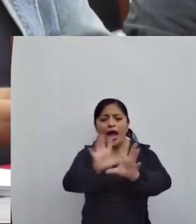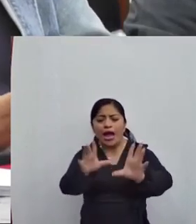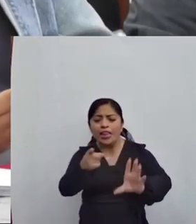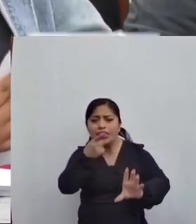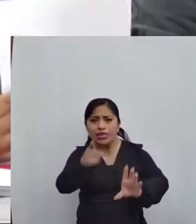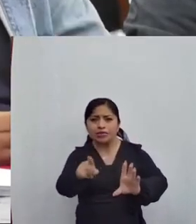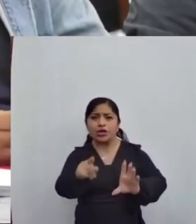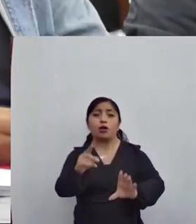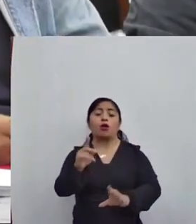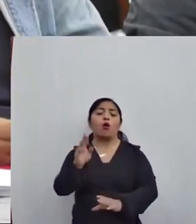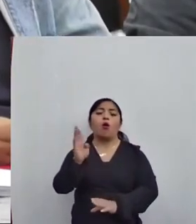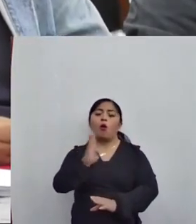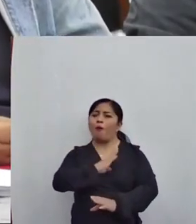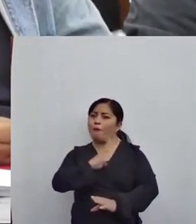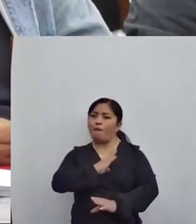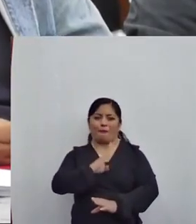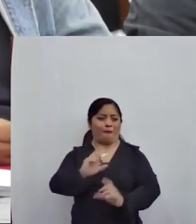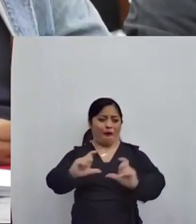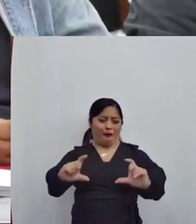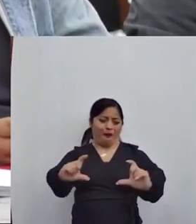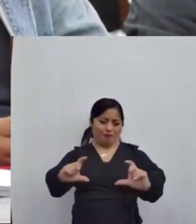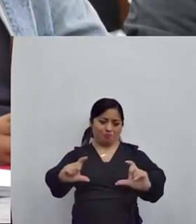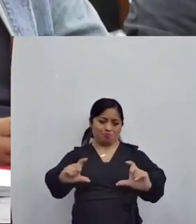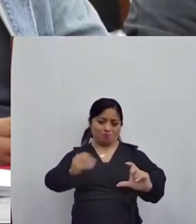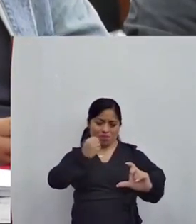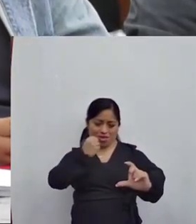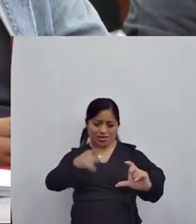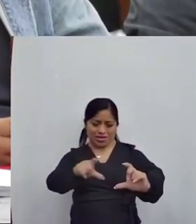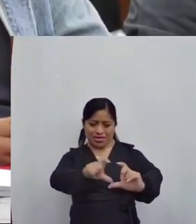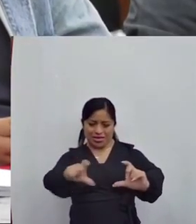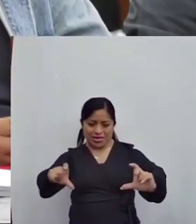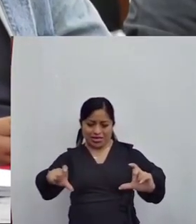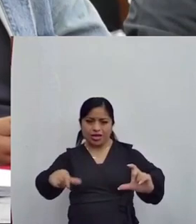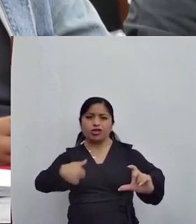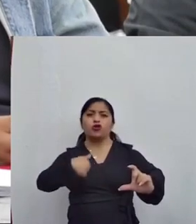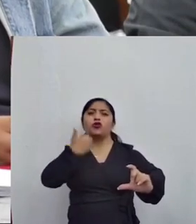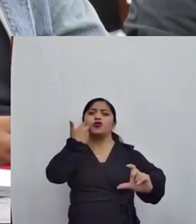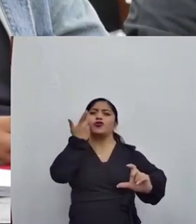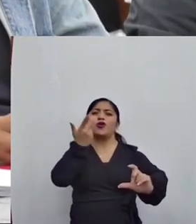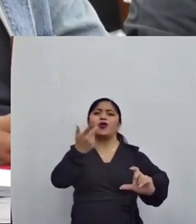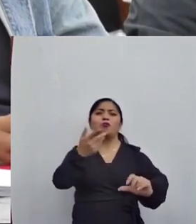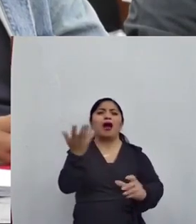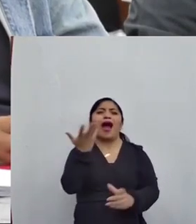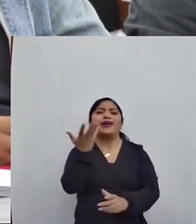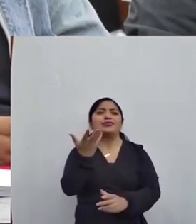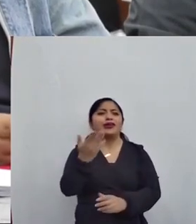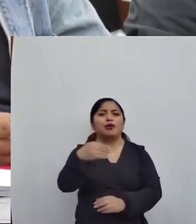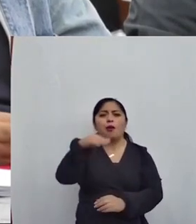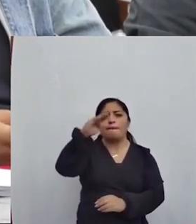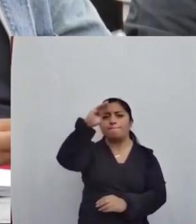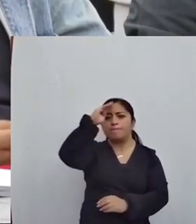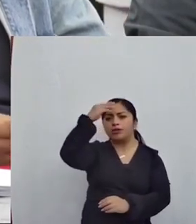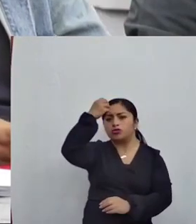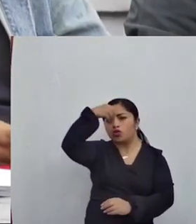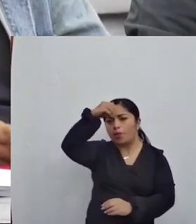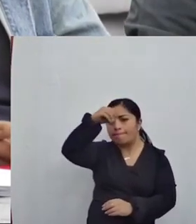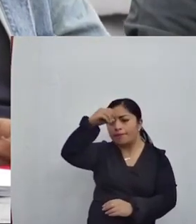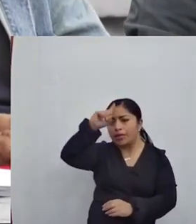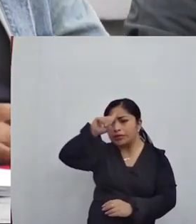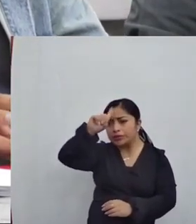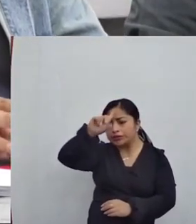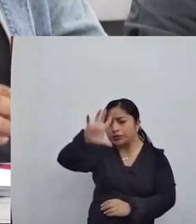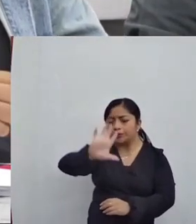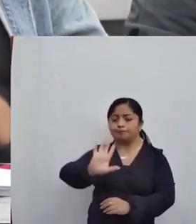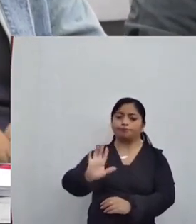bueno que así suceda. Pero yo quisiera hacerles una pequeña reflexión. Yo creo